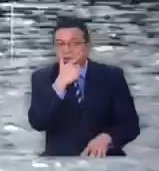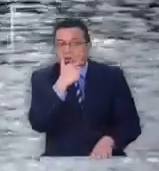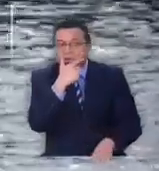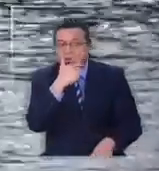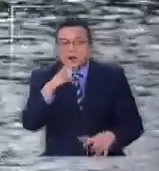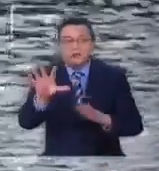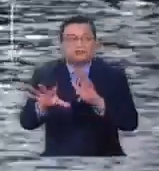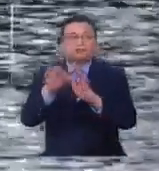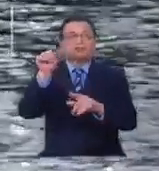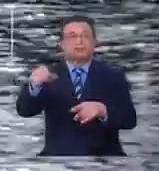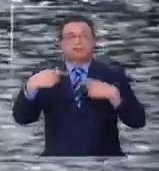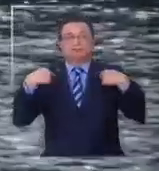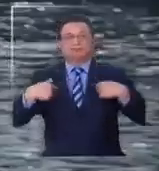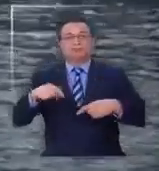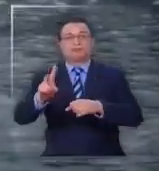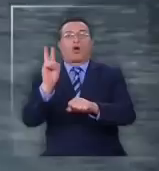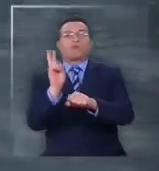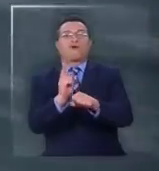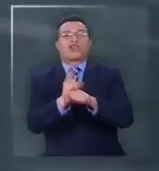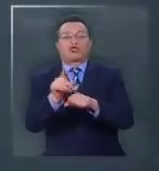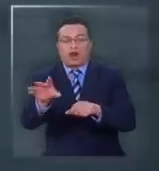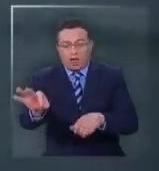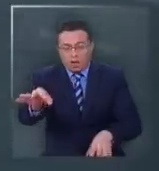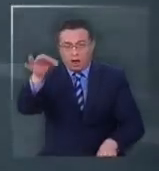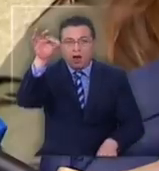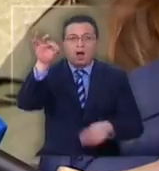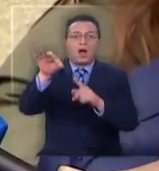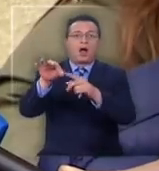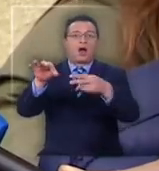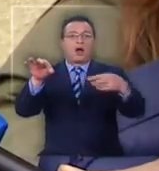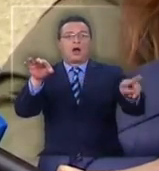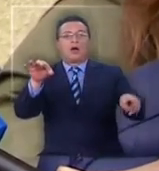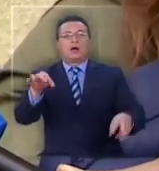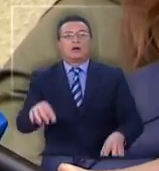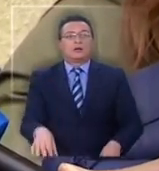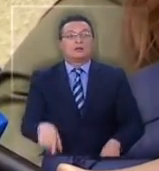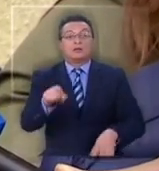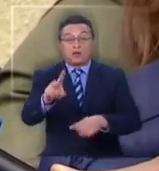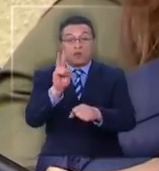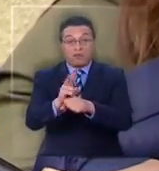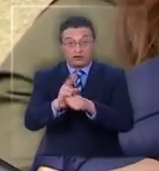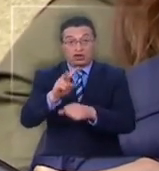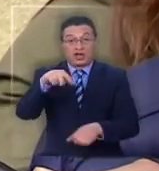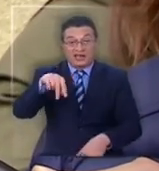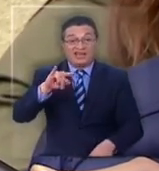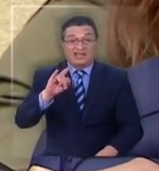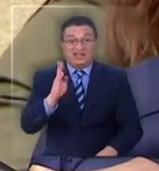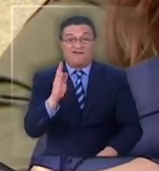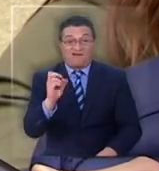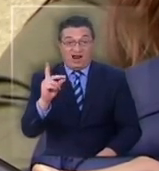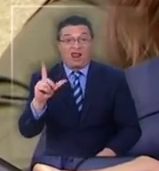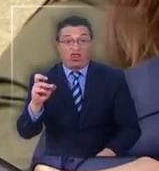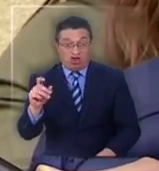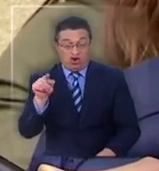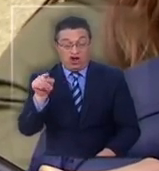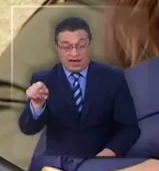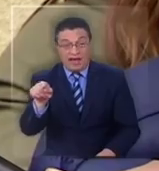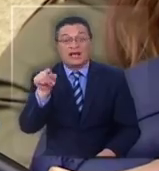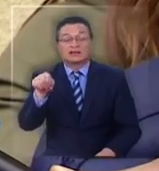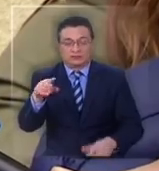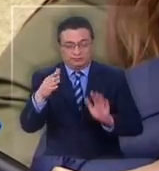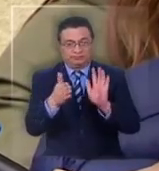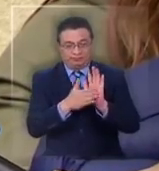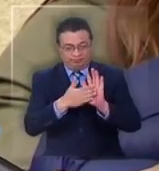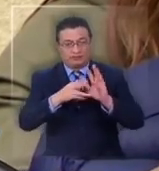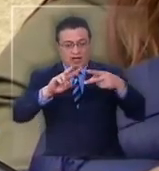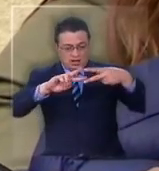resolvieron. Era el cuerpo de Nivaldo Villegas. Aquí el profesor, de nombre Nivaldo, es, de acuerdo al resultado